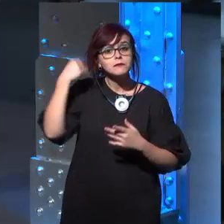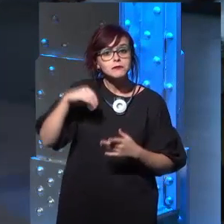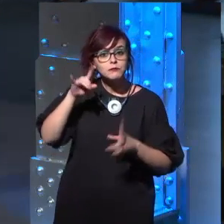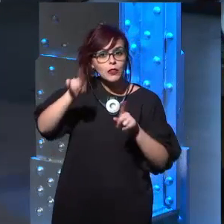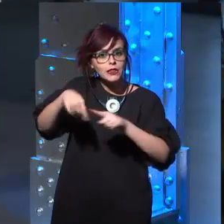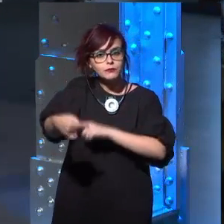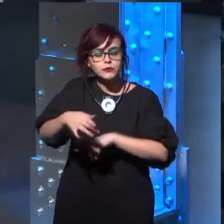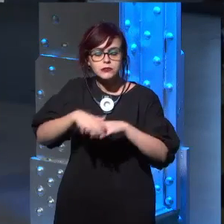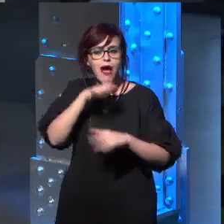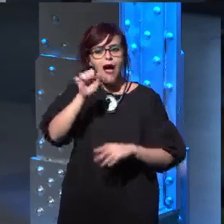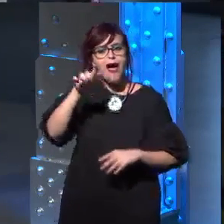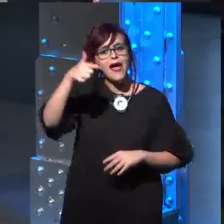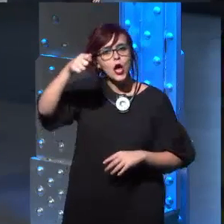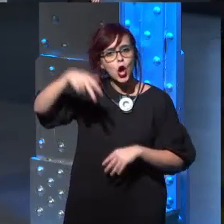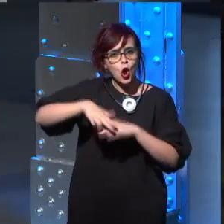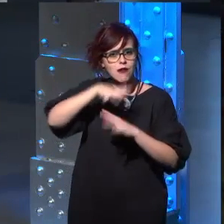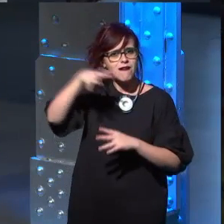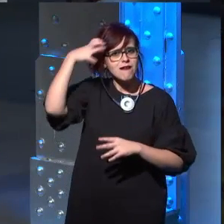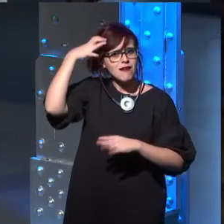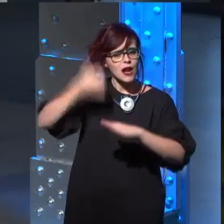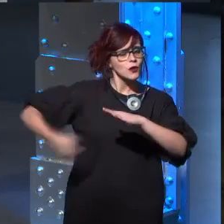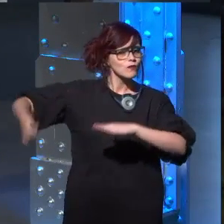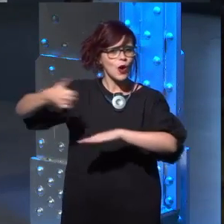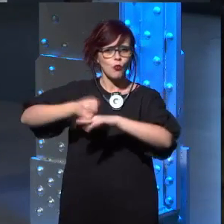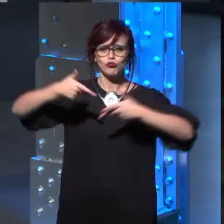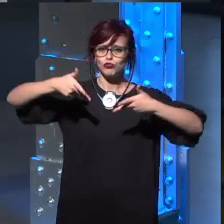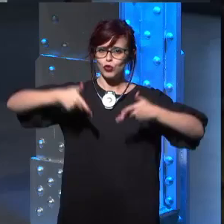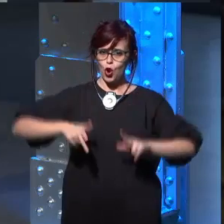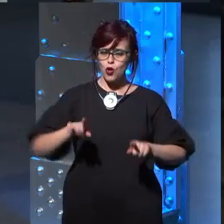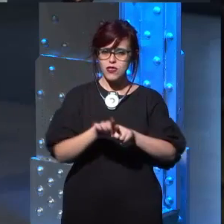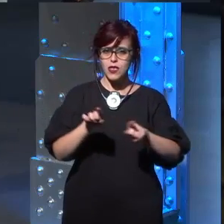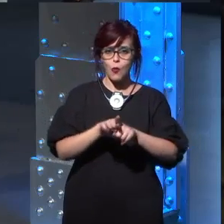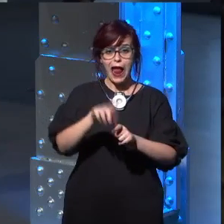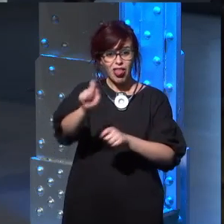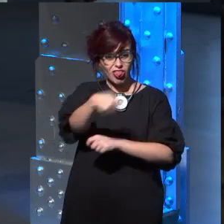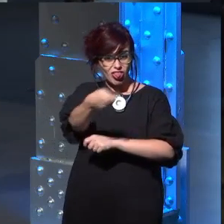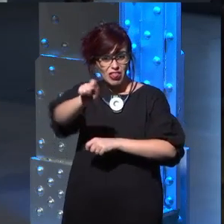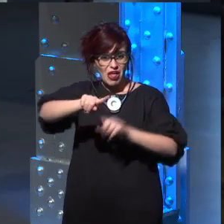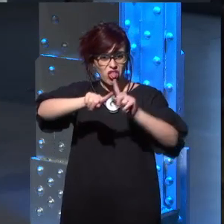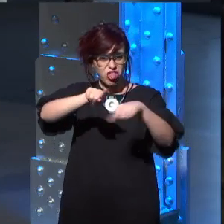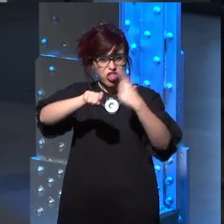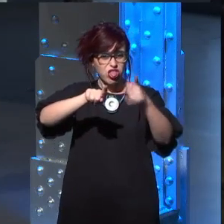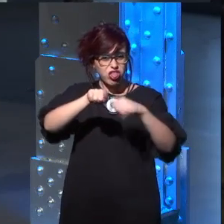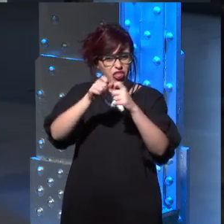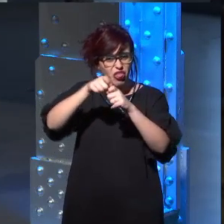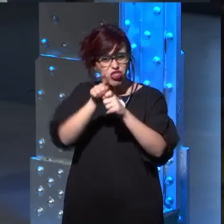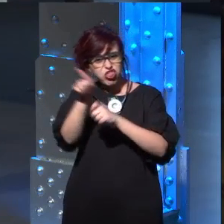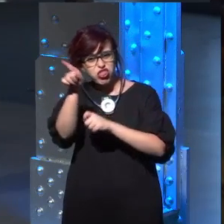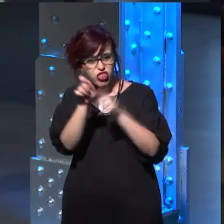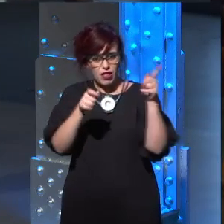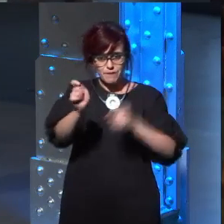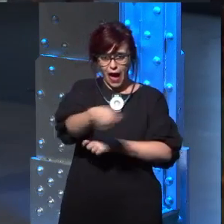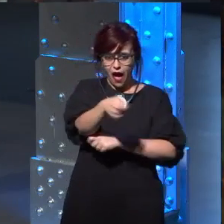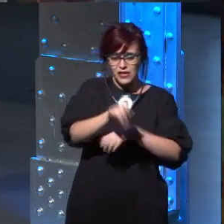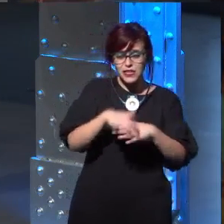gobernó el reino. Presidió la corte desde un gran trono elaborado con las hojas derretidas, retorcidas y maltrechas de todos